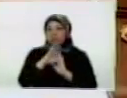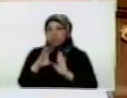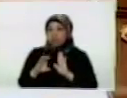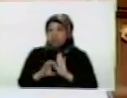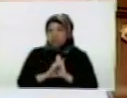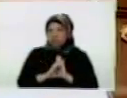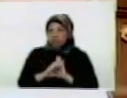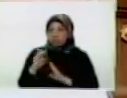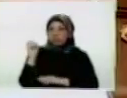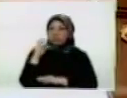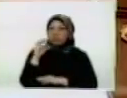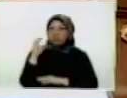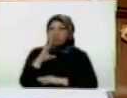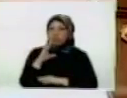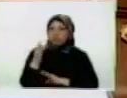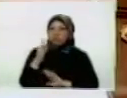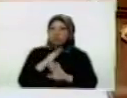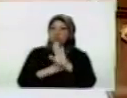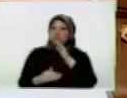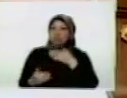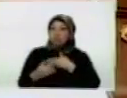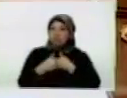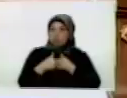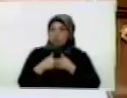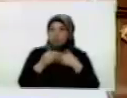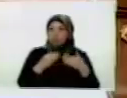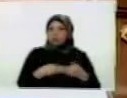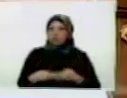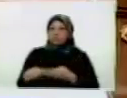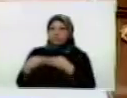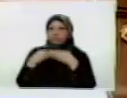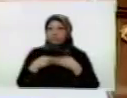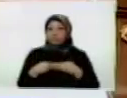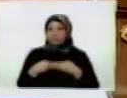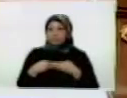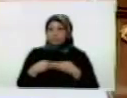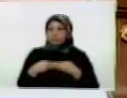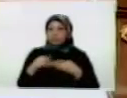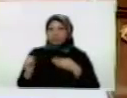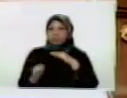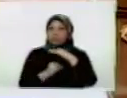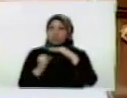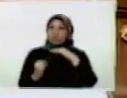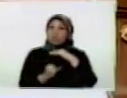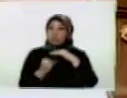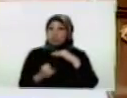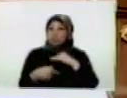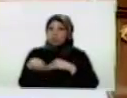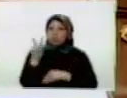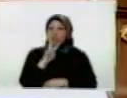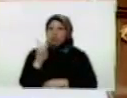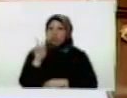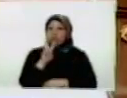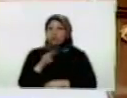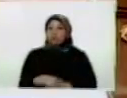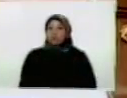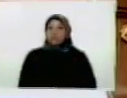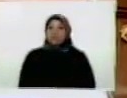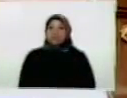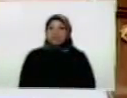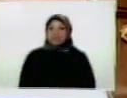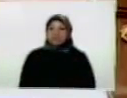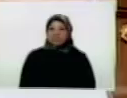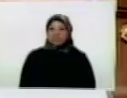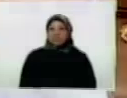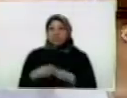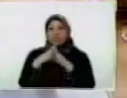para derrotar el golpe de Estado en contra del gobierno y las instituciones constitucionales de la República Bolivariana de Venezuela. Es